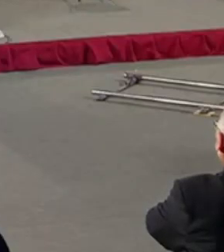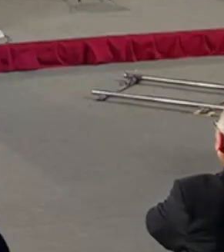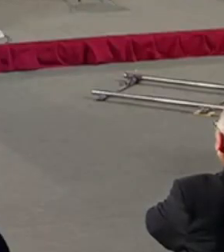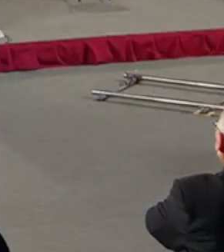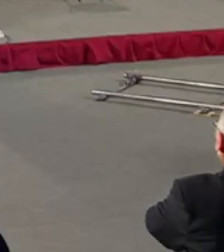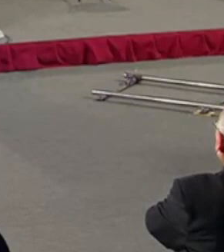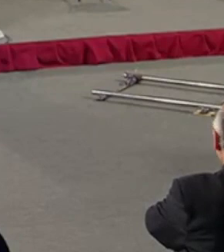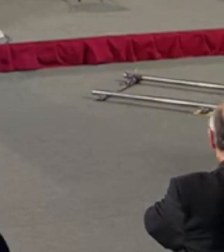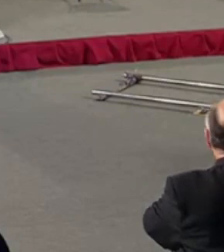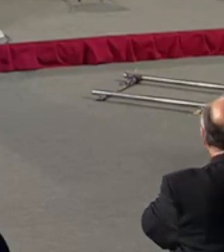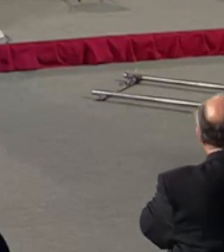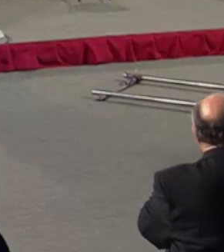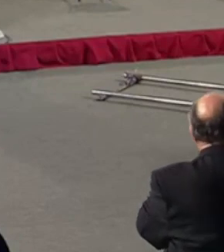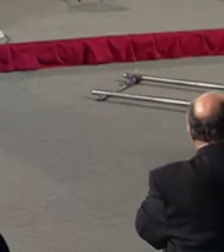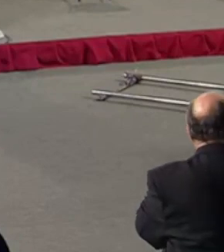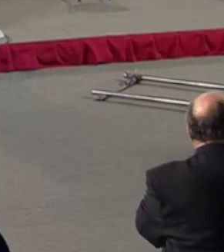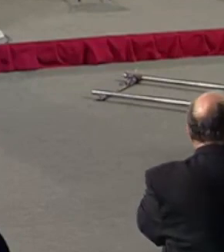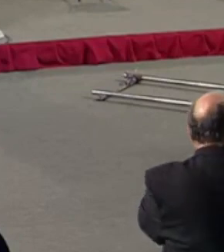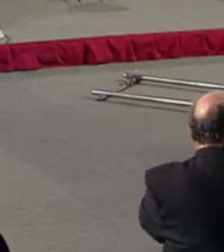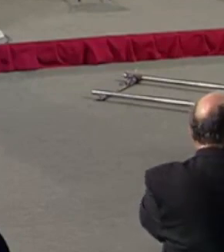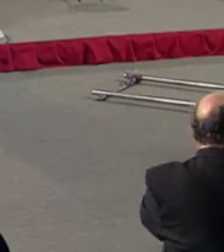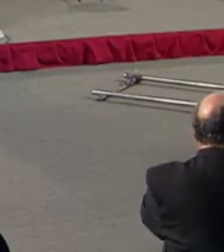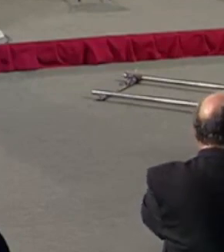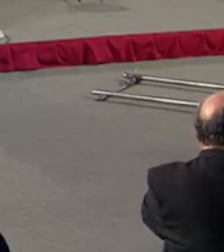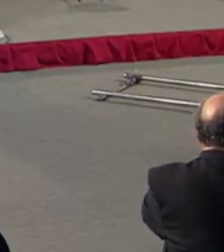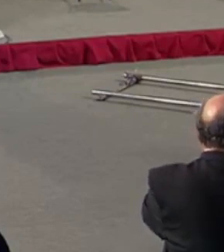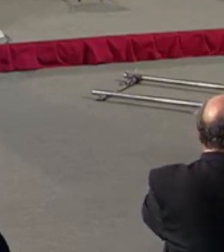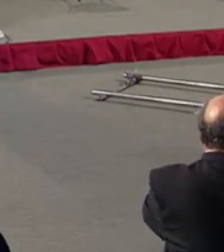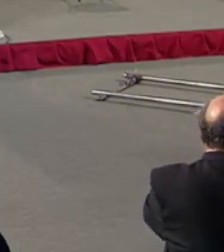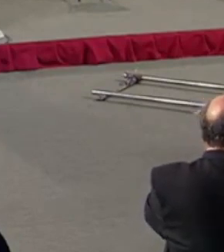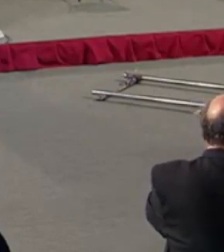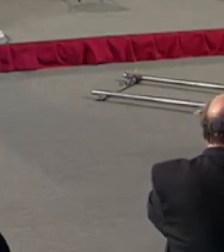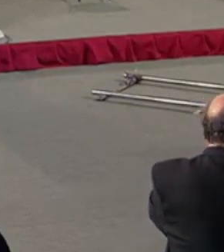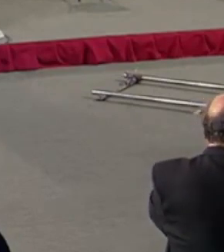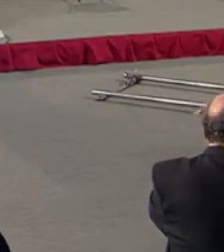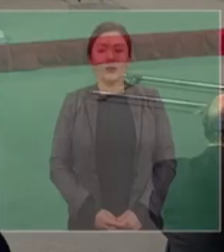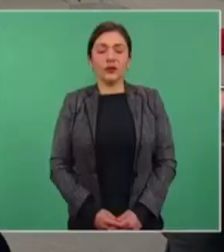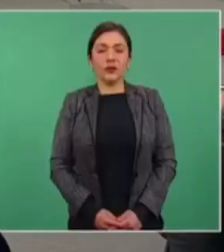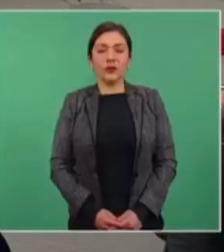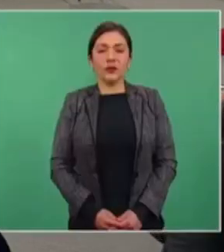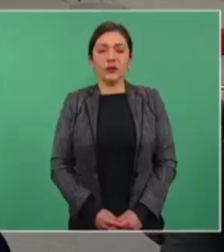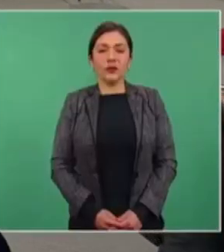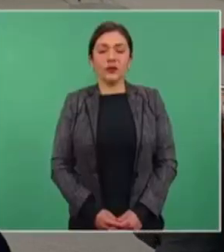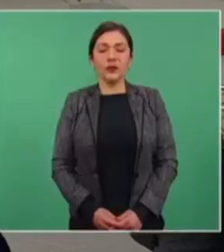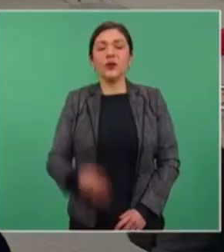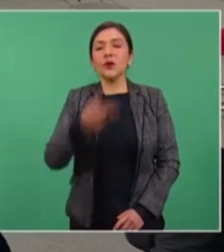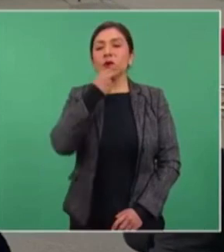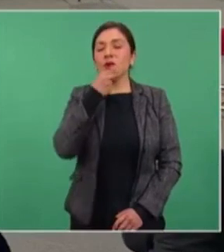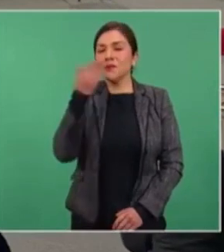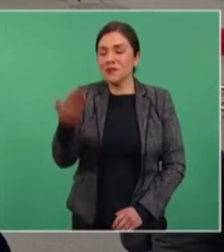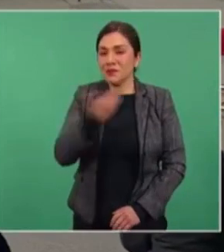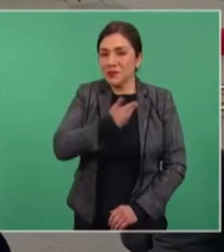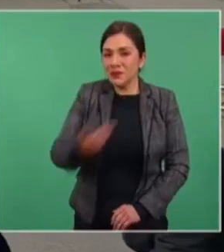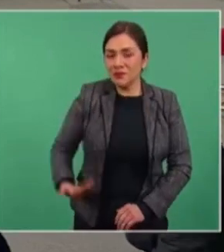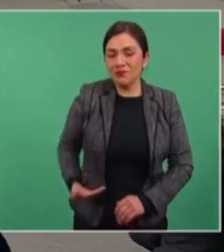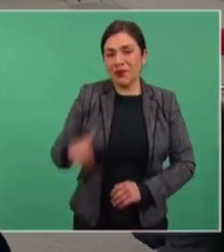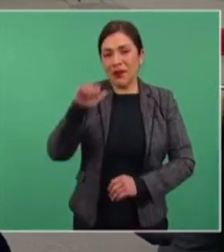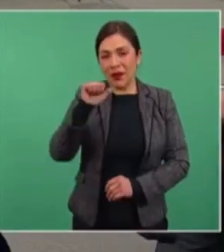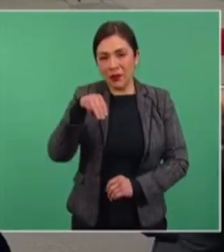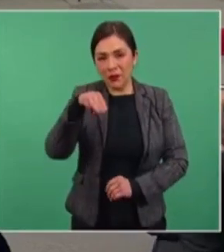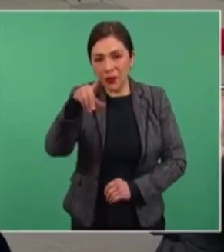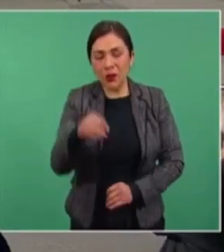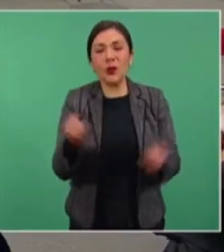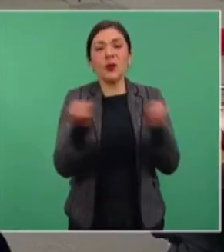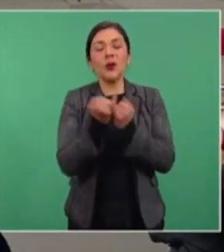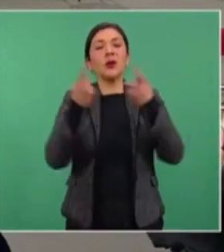Señor presidente, don Andrés Manuel López Obrador, y personalidades que nos